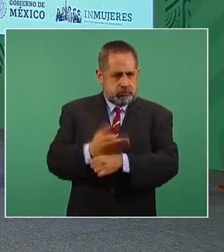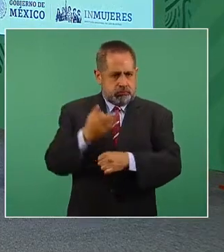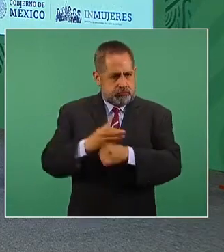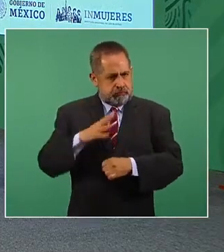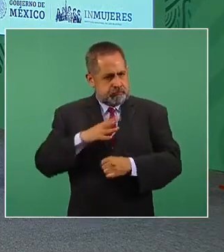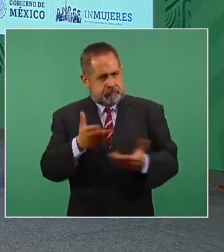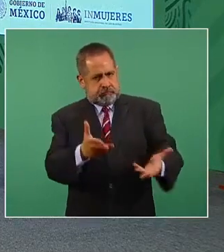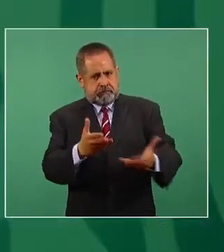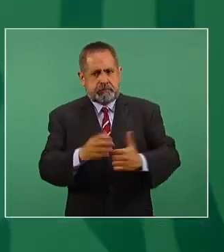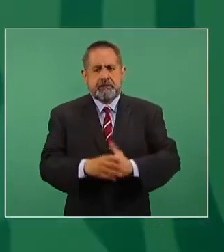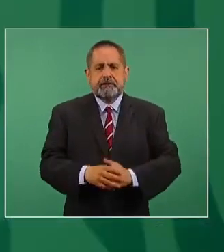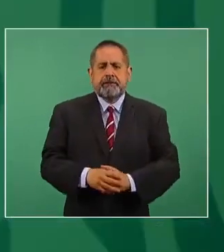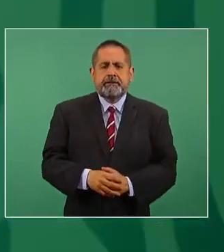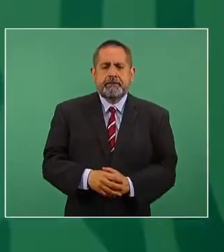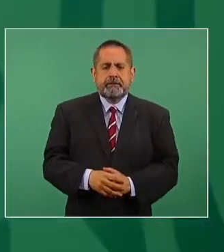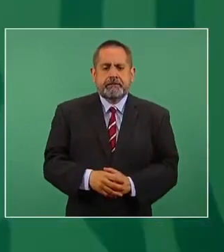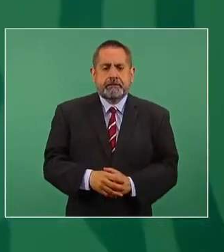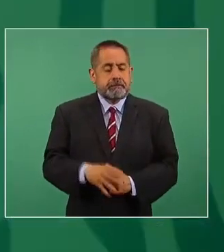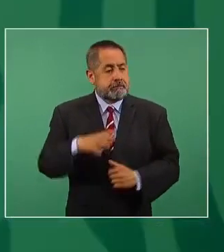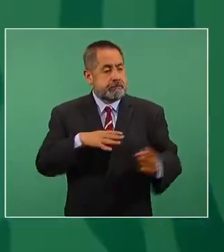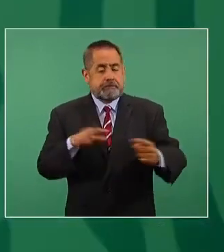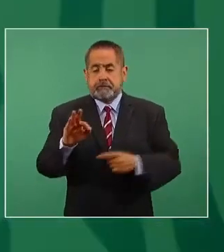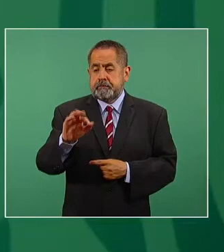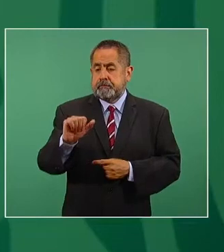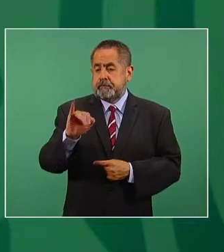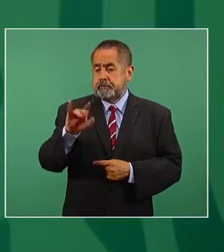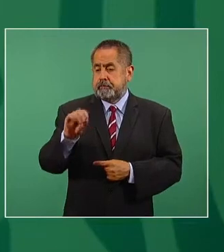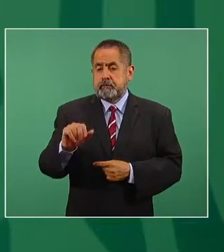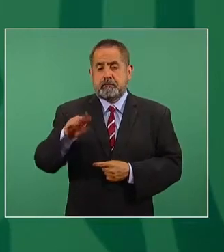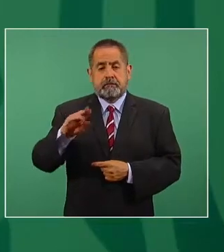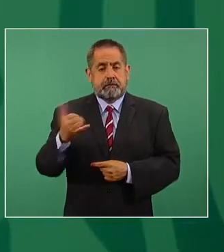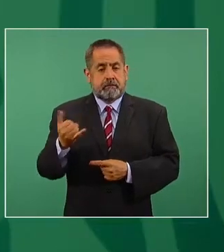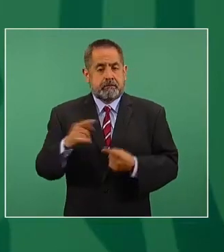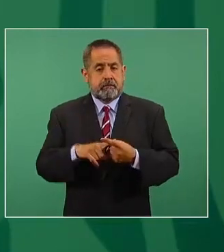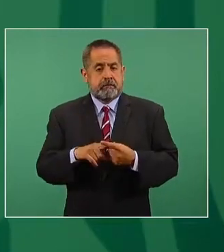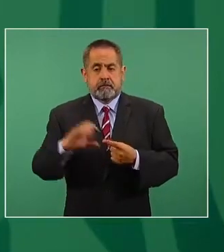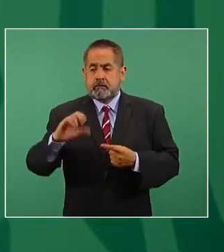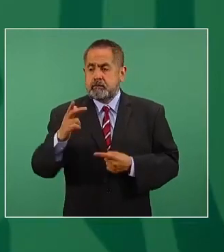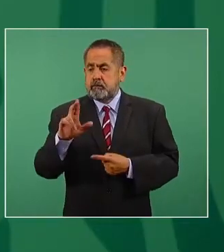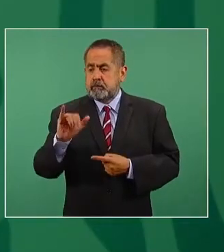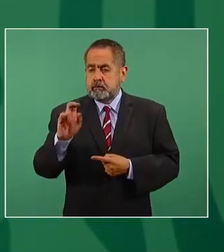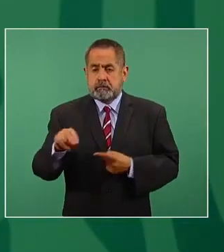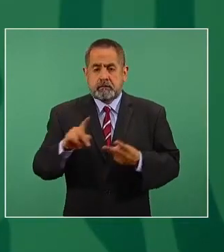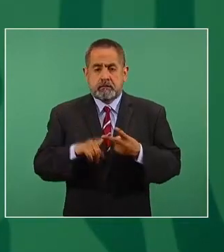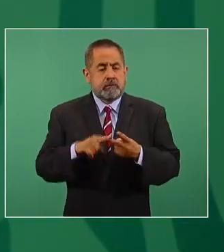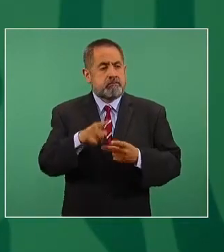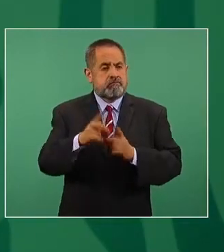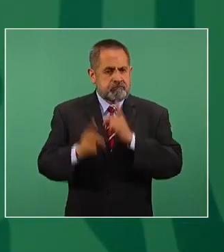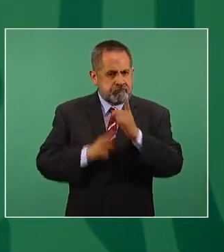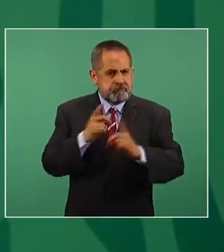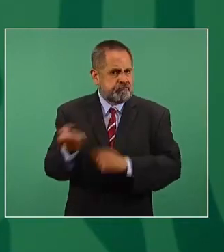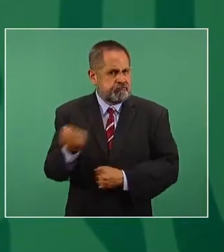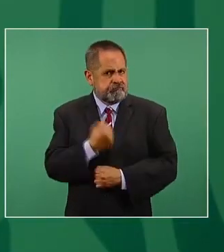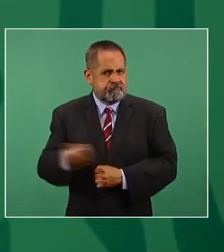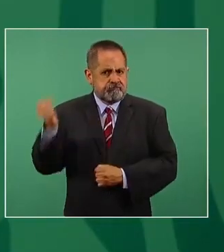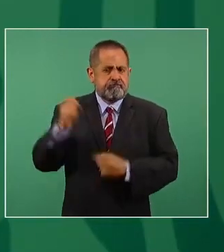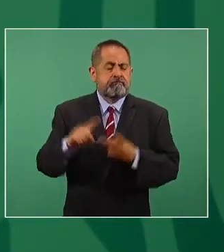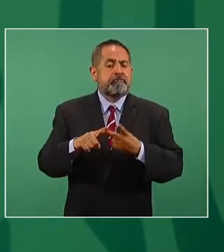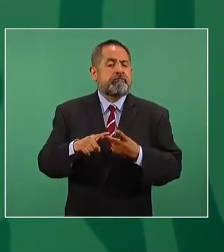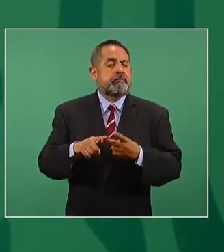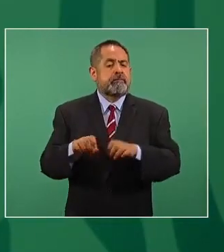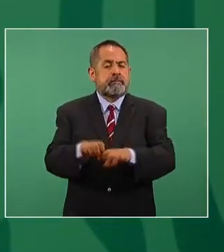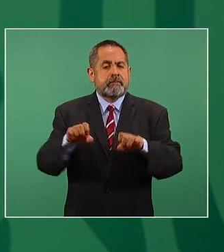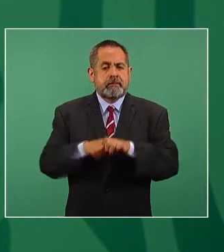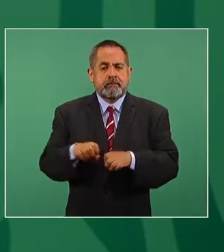acompañan. Está Fabiola May Chulim, deportista del equipo